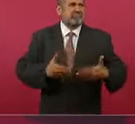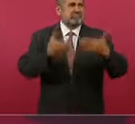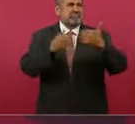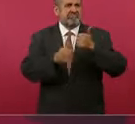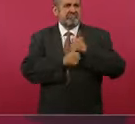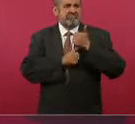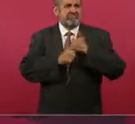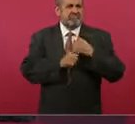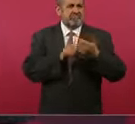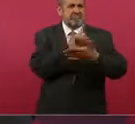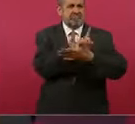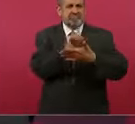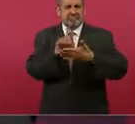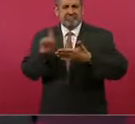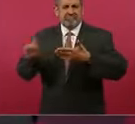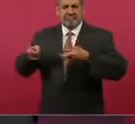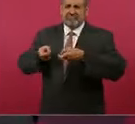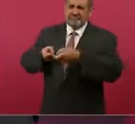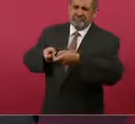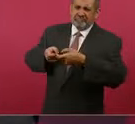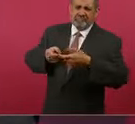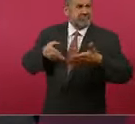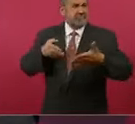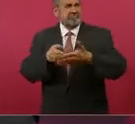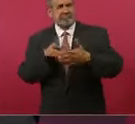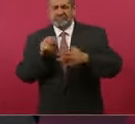militarizar la frontera,